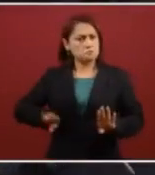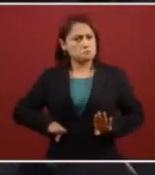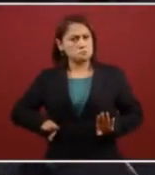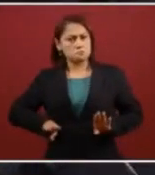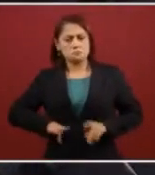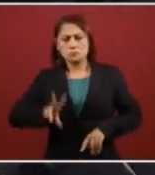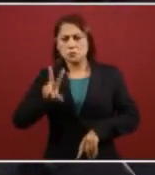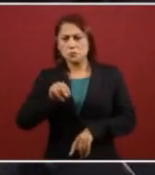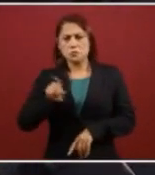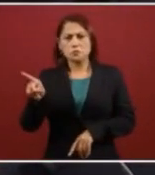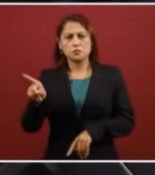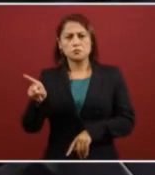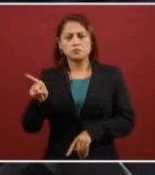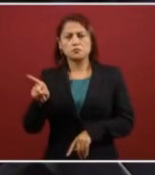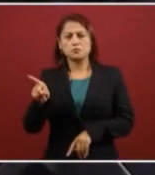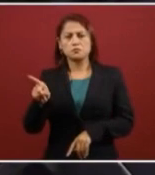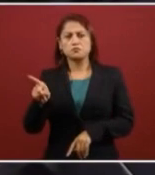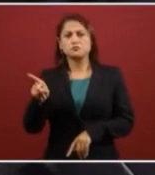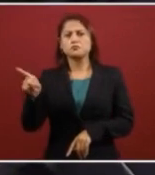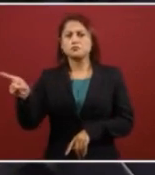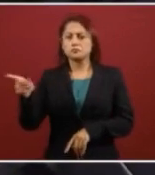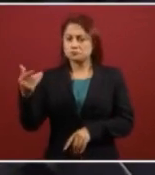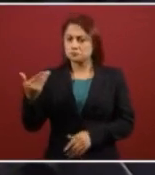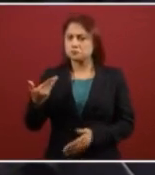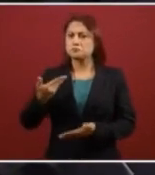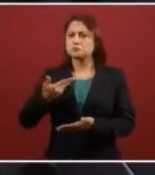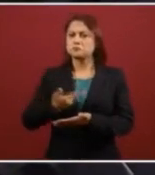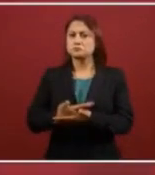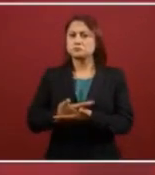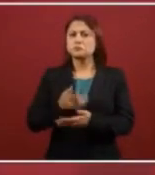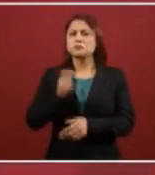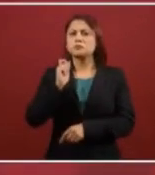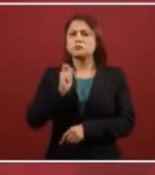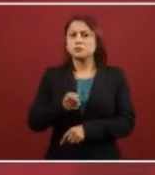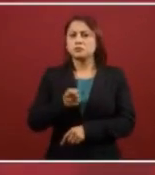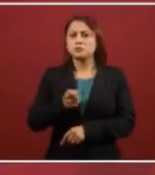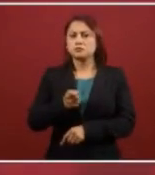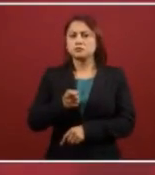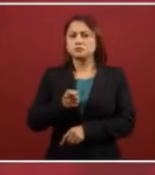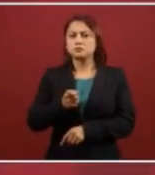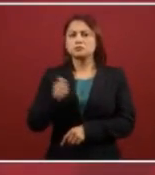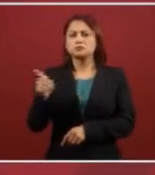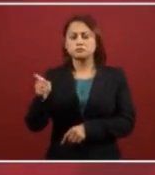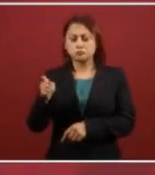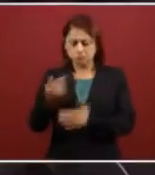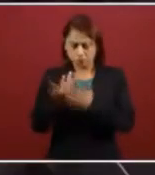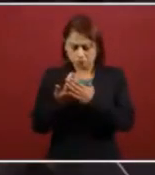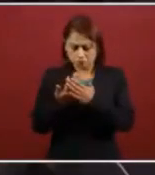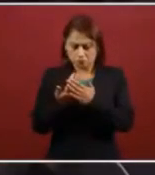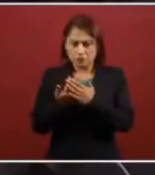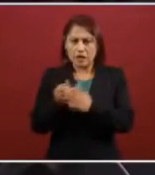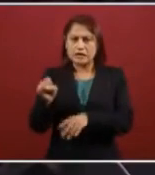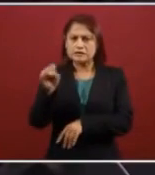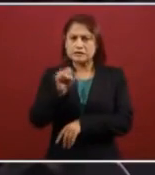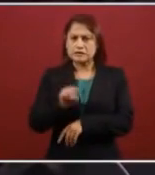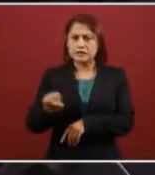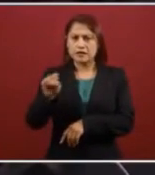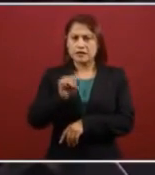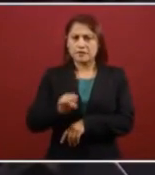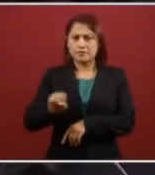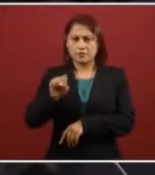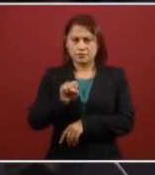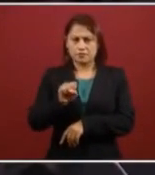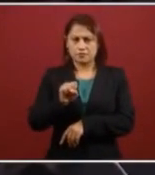unhappy, me propuso he proposed to que me esperáramos that hasta we el sábado, wait till Saturday que él iba a and dar that a conocer su he